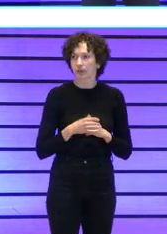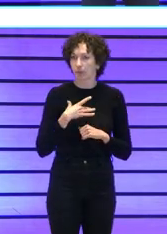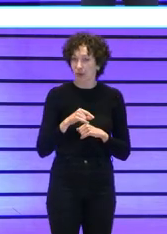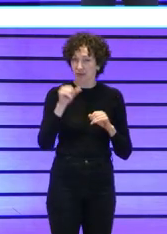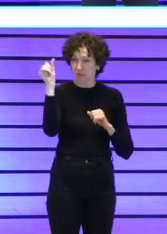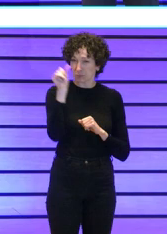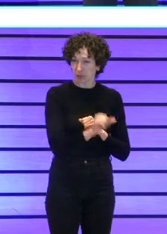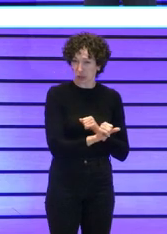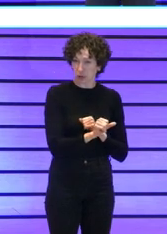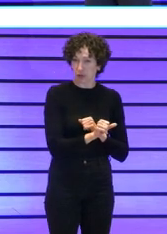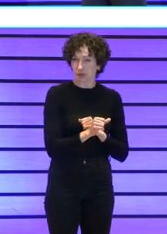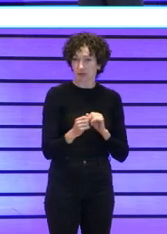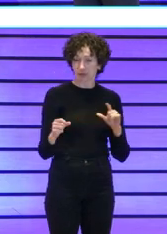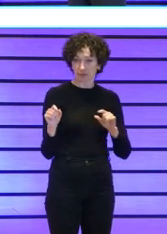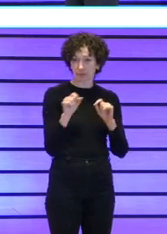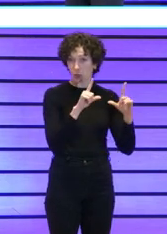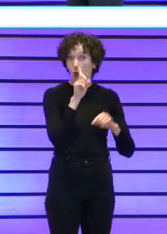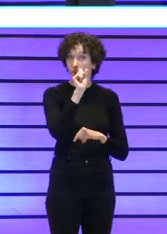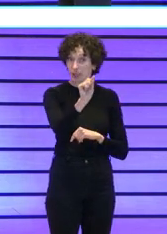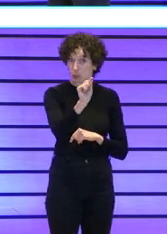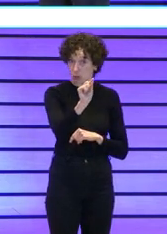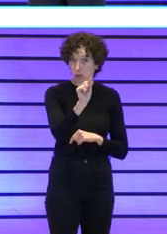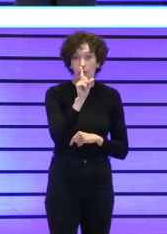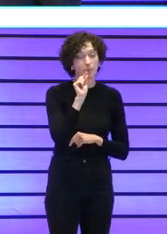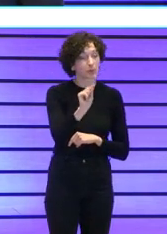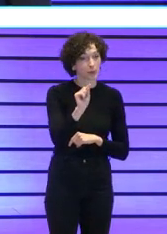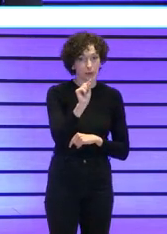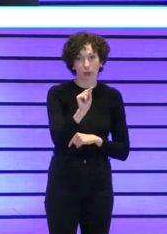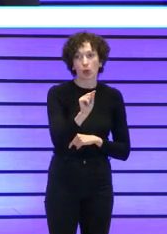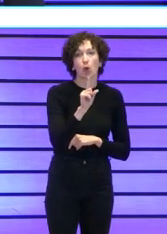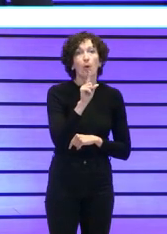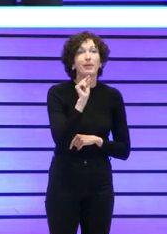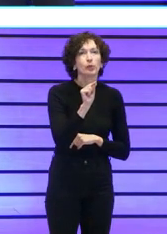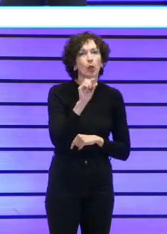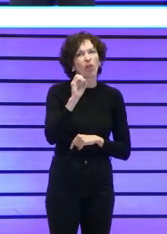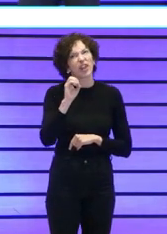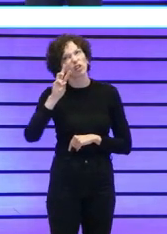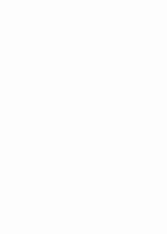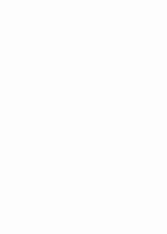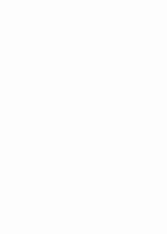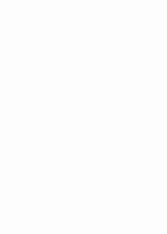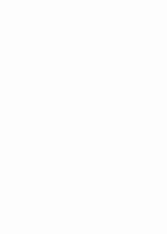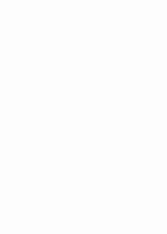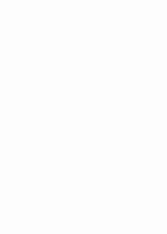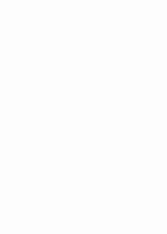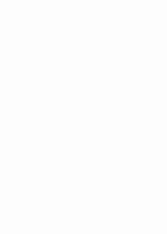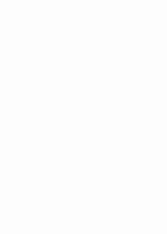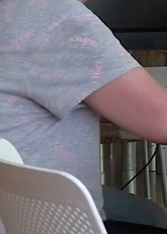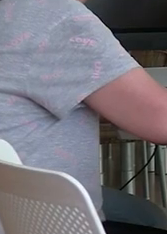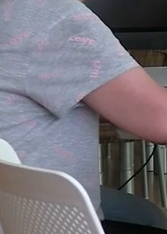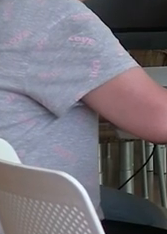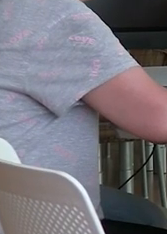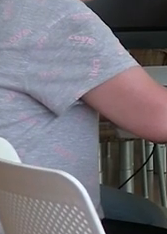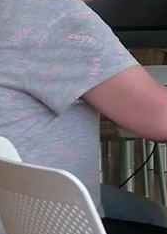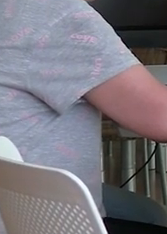un vídeo en el que en un minuto es un vídeo de un minuto minuto 0-3 pues mis compañeros que han trabajado